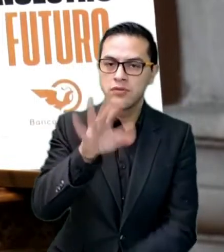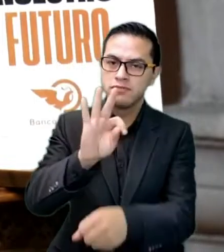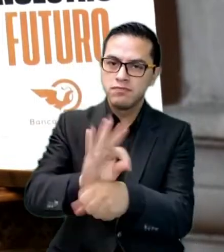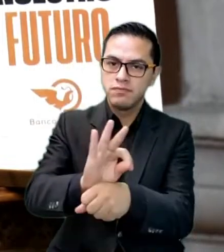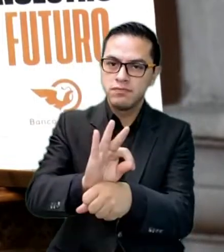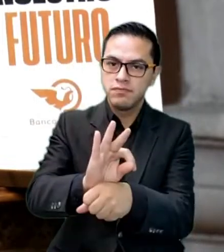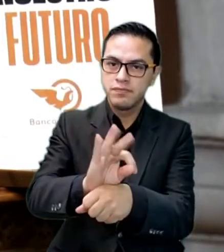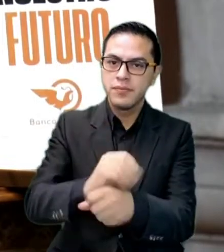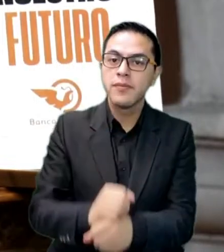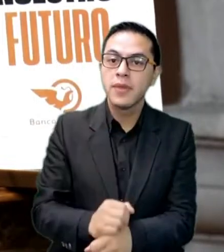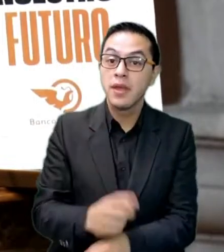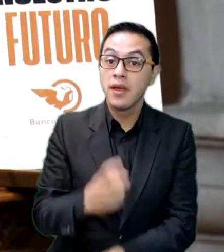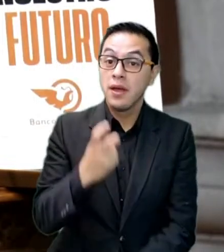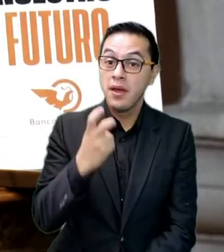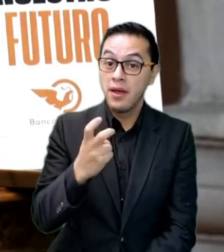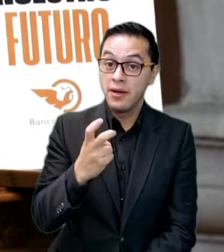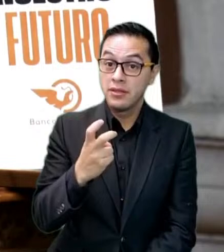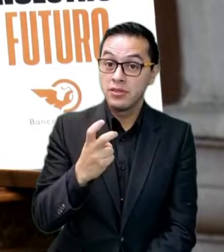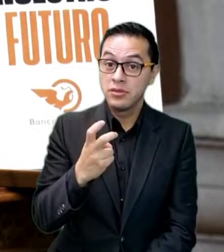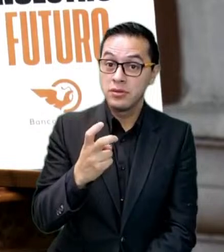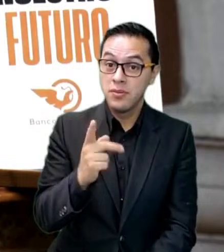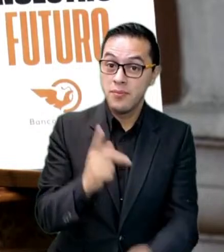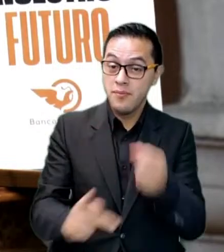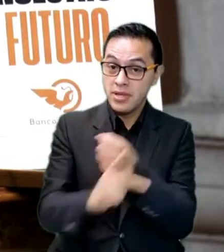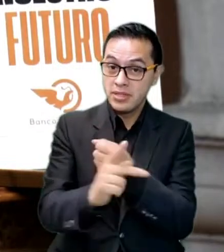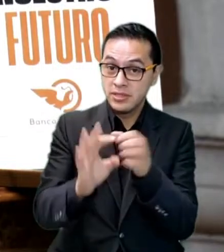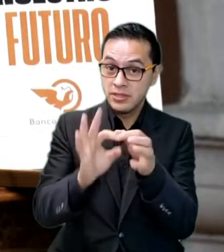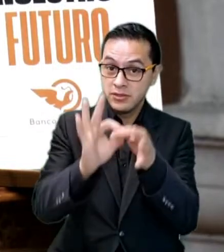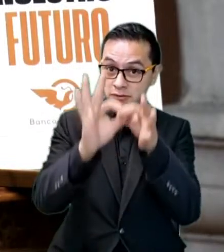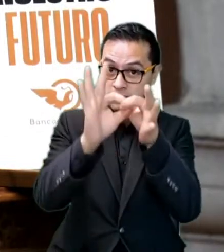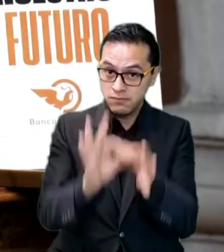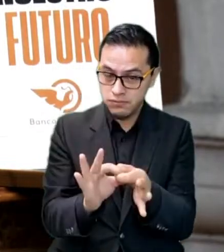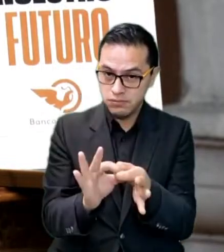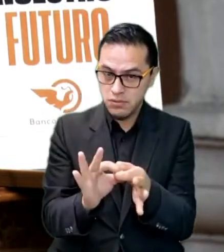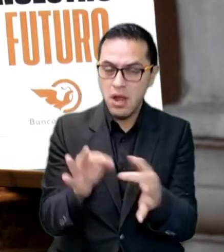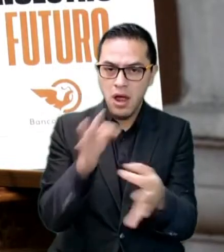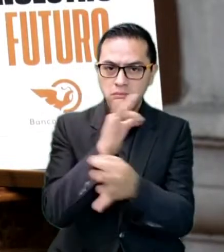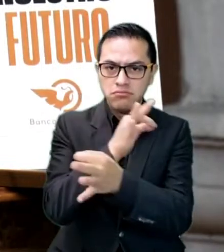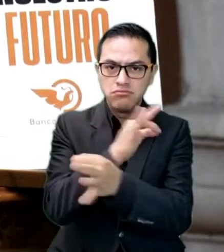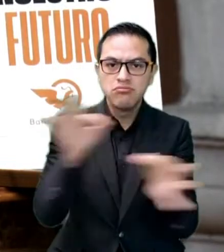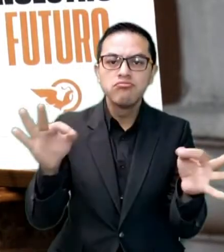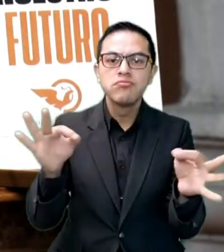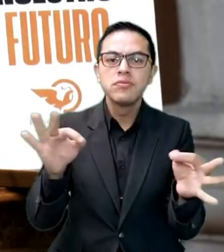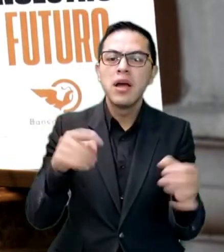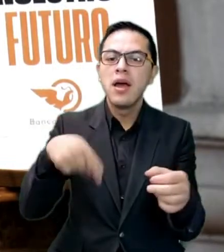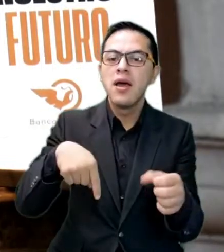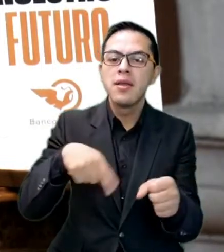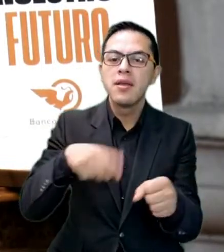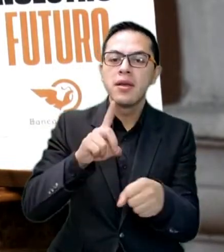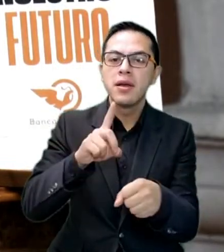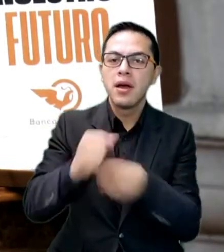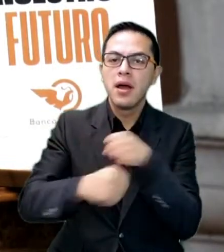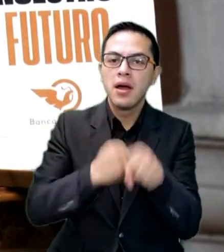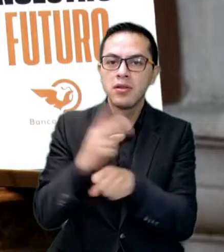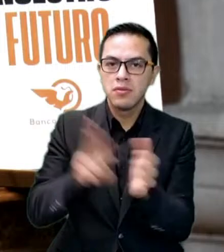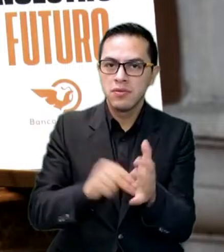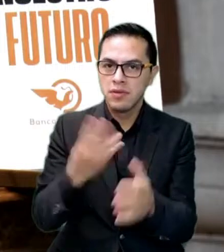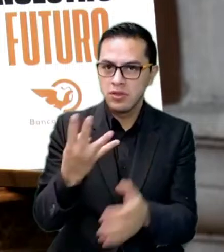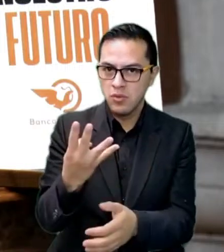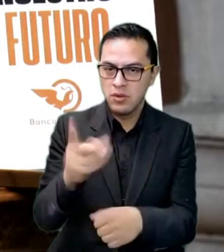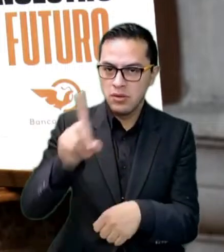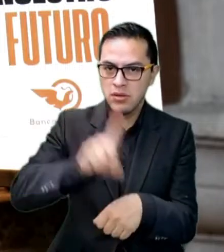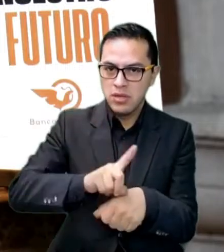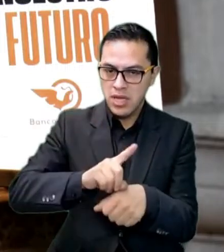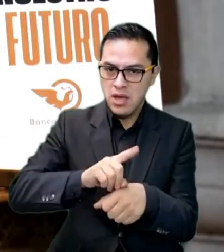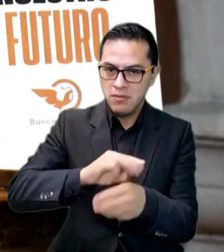que utiliza Naciones Unidas para conmemorar este 2024, el Día Mundial de los Derechos Humanos.